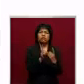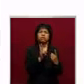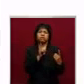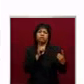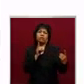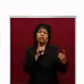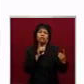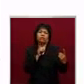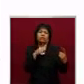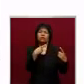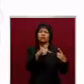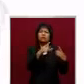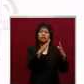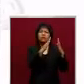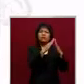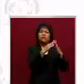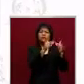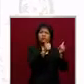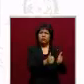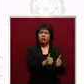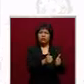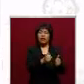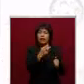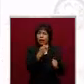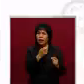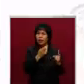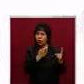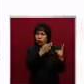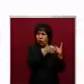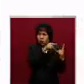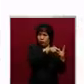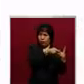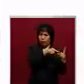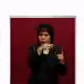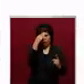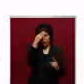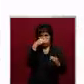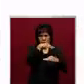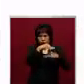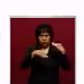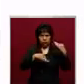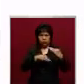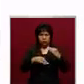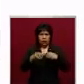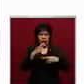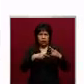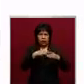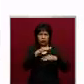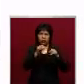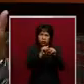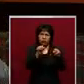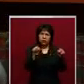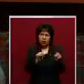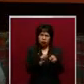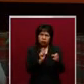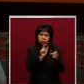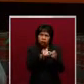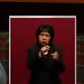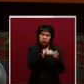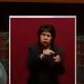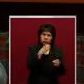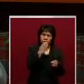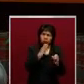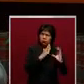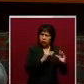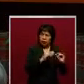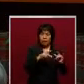reto, porque pensábamos que íbamos a regresar de forma presencial. Y entonces ya nos preparábamos, por eso te digo